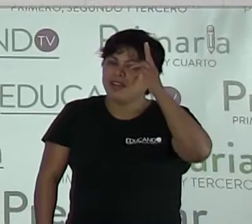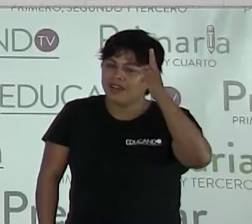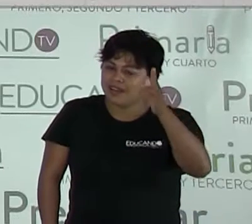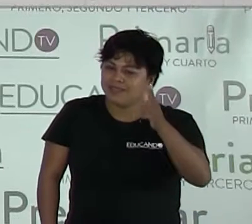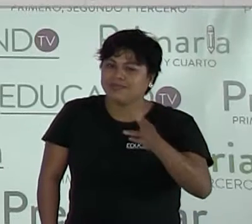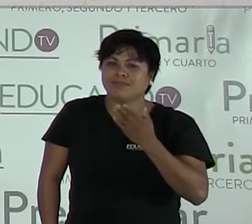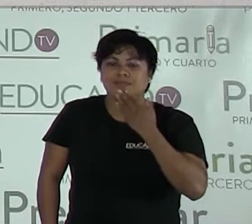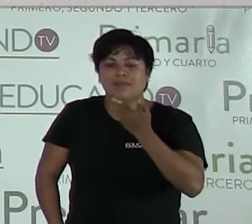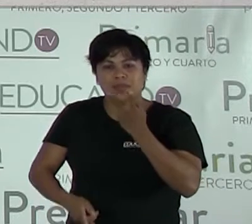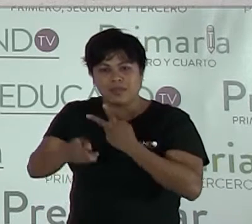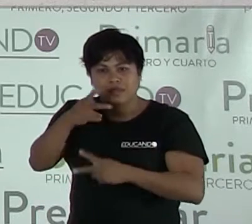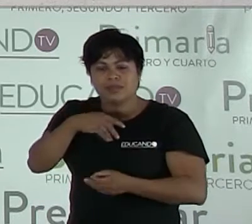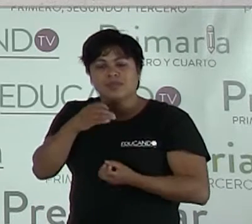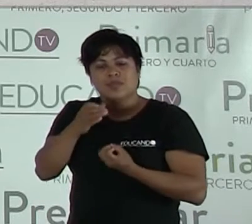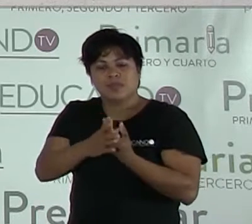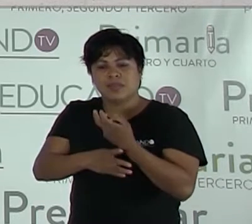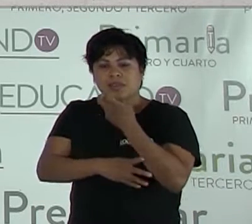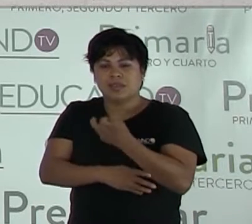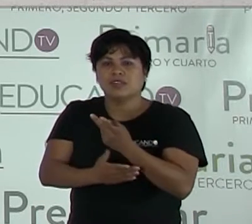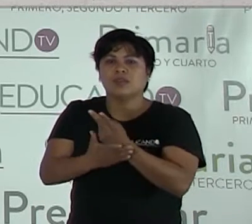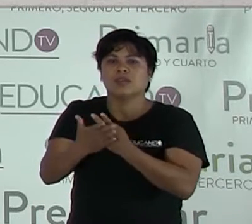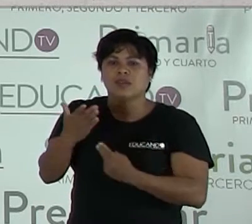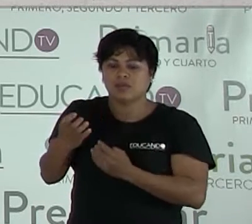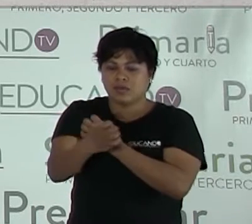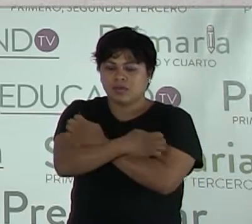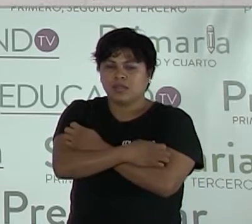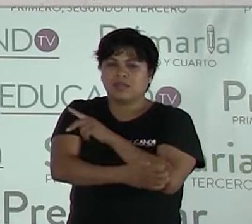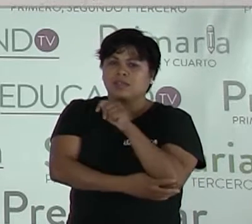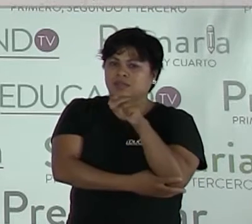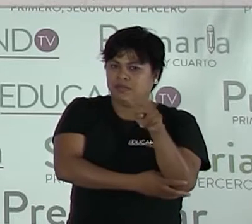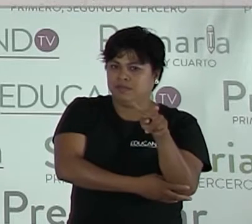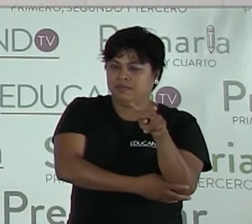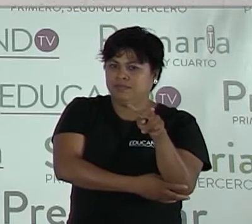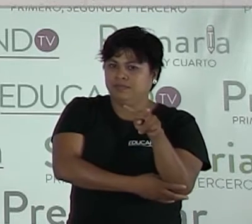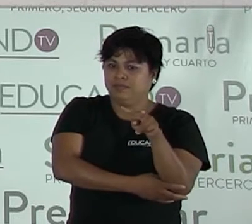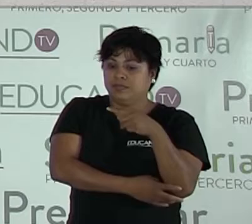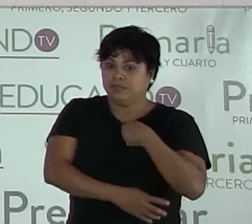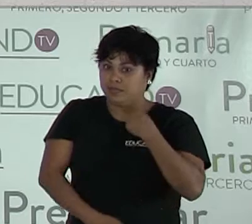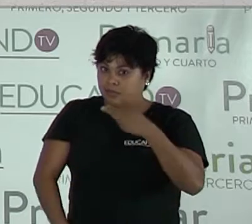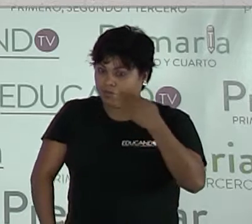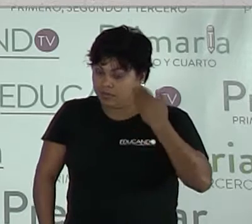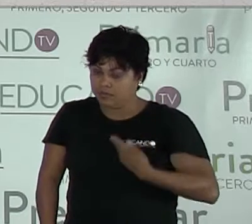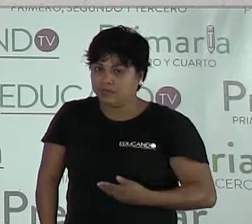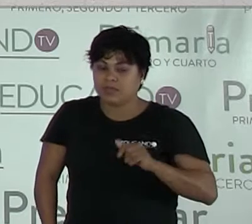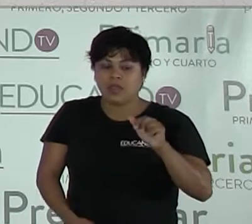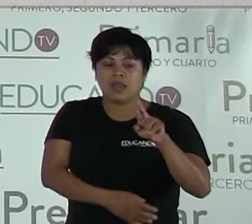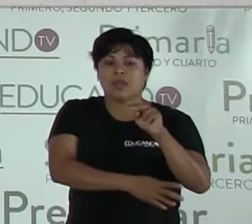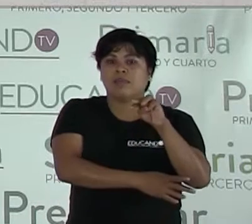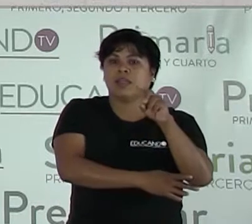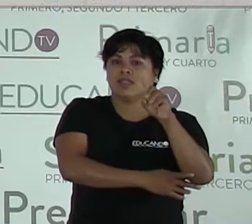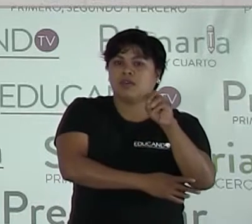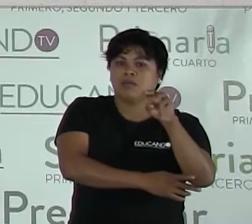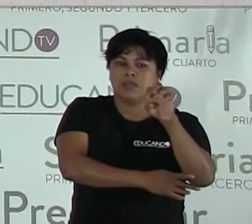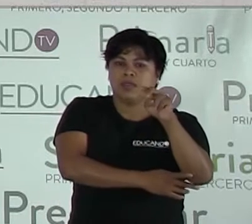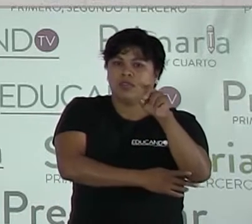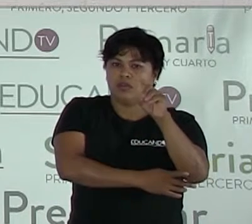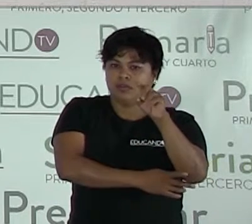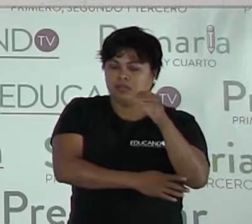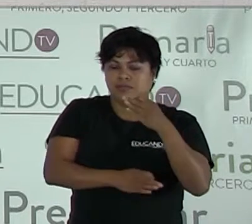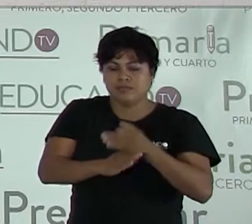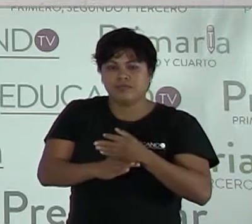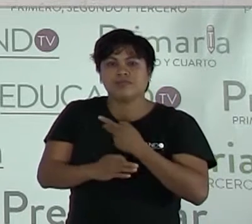Hola, ¿qué tal? Bienvenidos nuevamente a su programa Educando TV. Mi nombre es Armando Mendoza y voy a